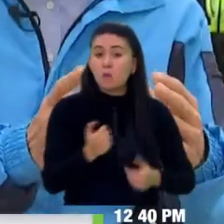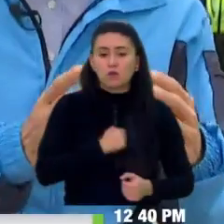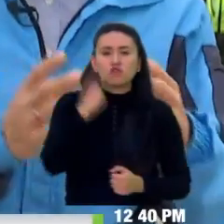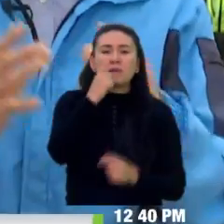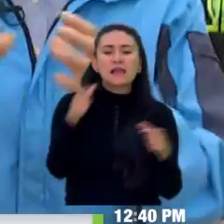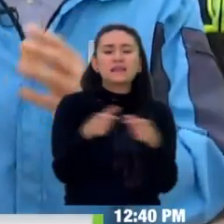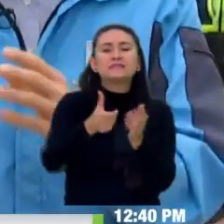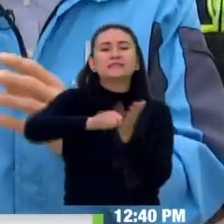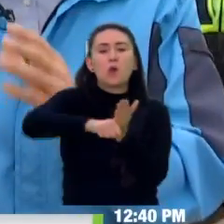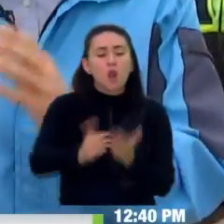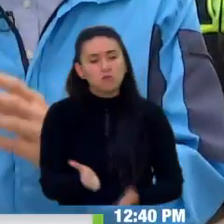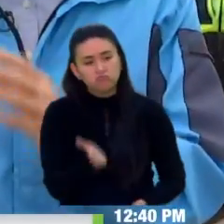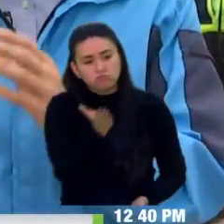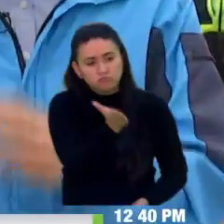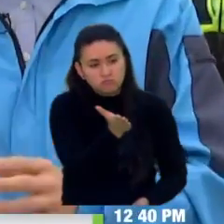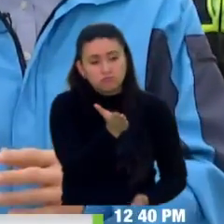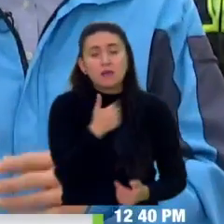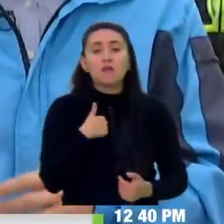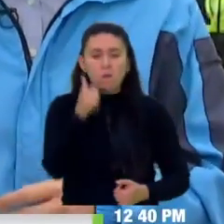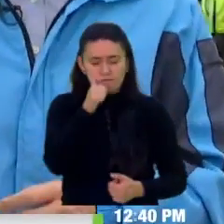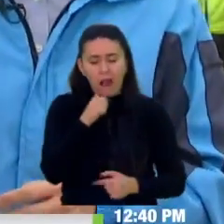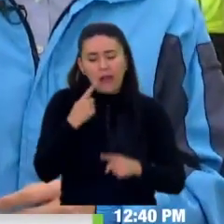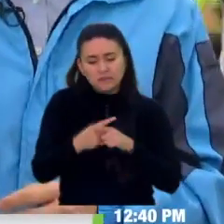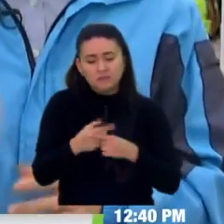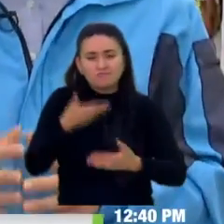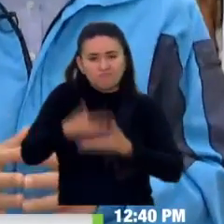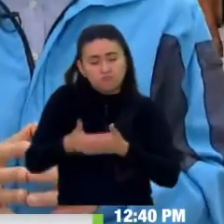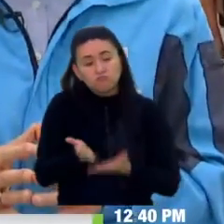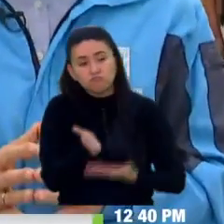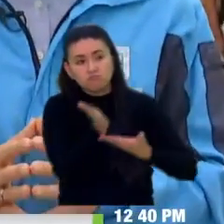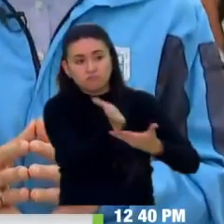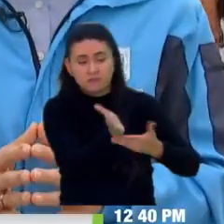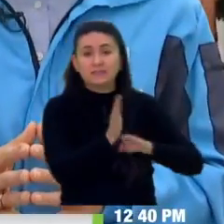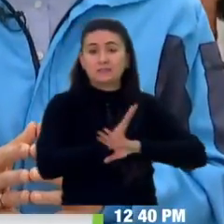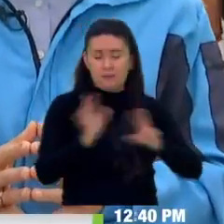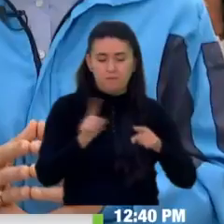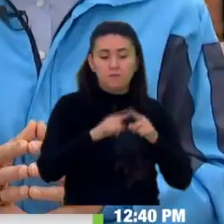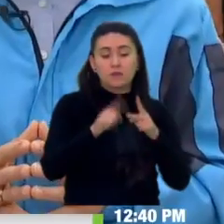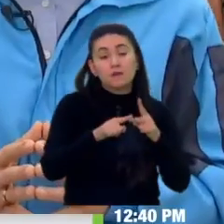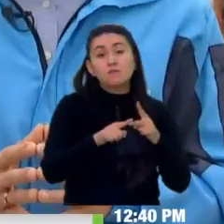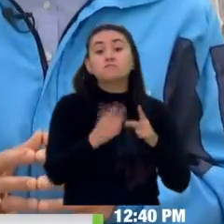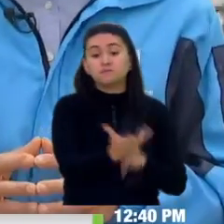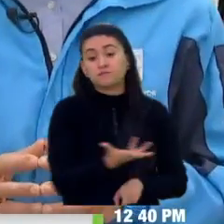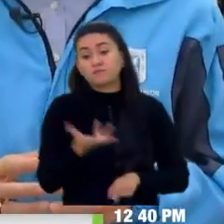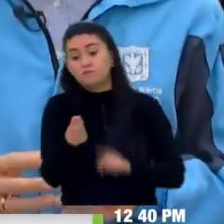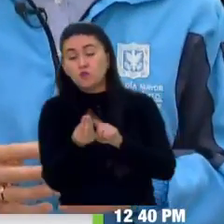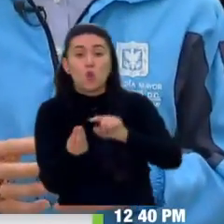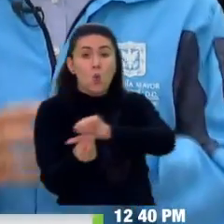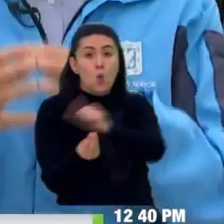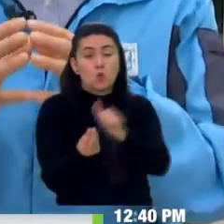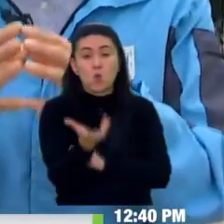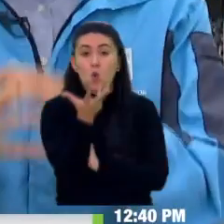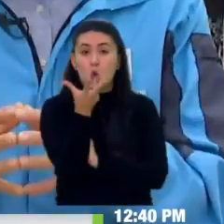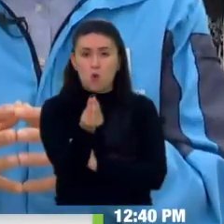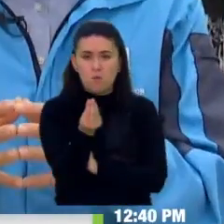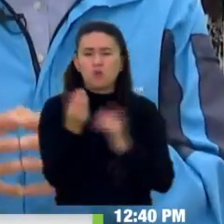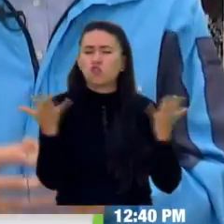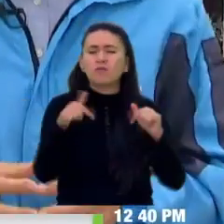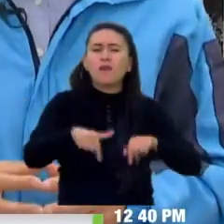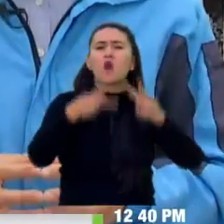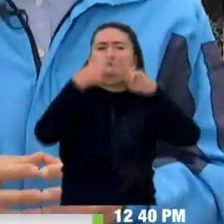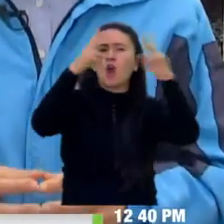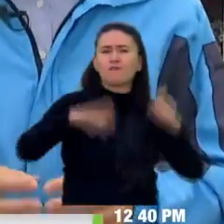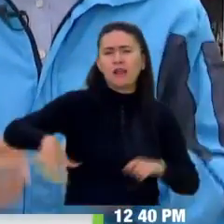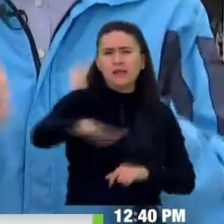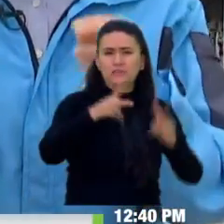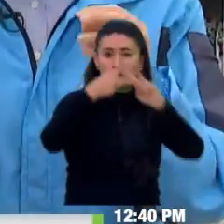cédula y su carnet de control prenatal. Y el tercer punto de vacunación que tenemos este fin de semana es Corferias,